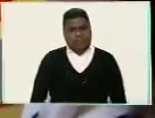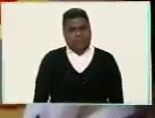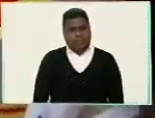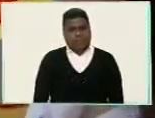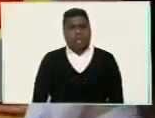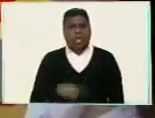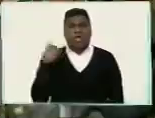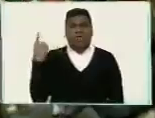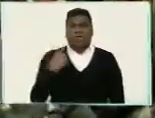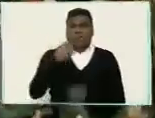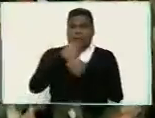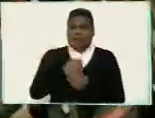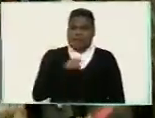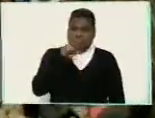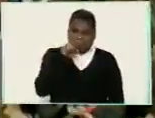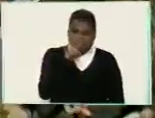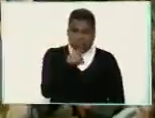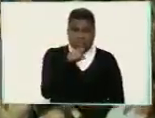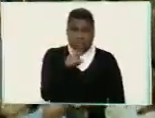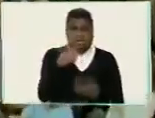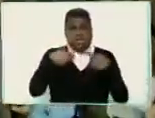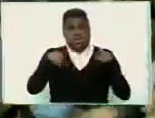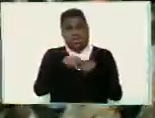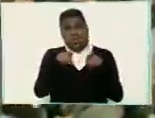Solo esperamos de usted